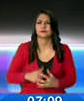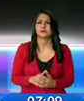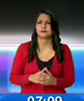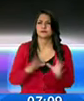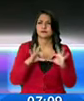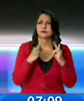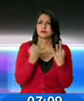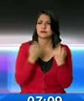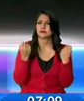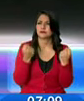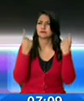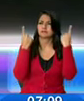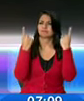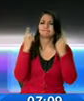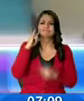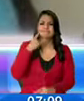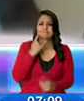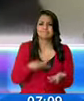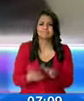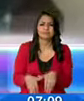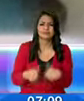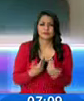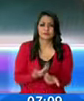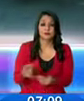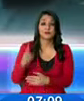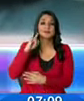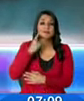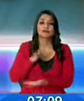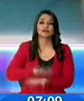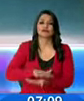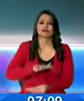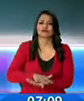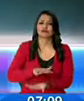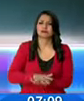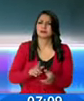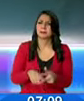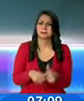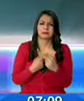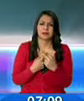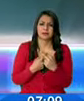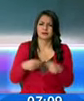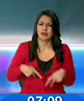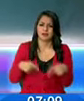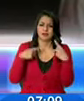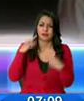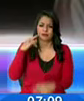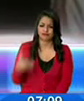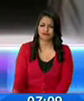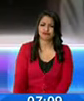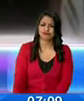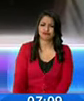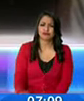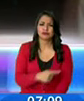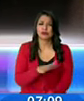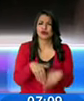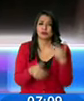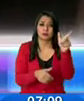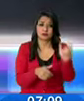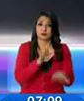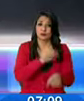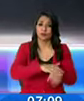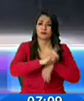esta terrible noticia la pequeña que era tranquila y que apenas empezaba a vivir piden justicia a quien le arrebató la vida